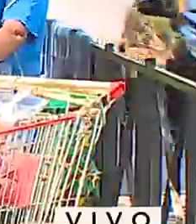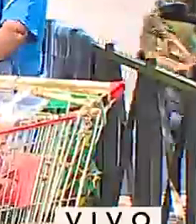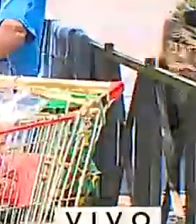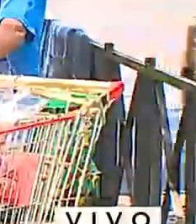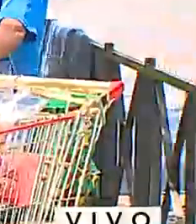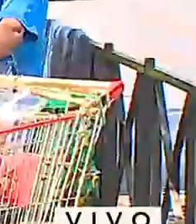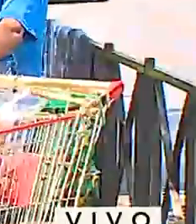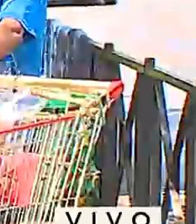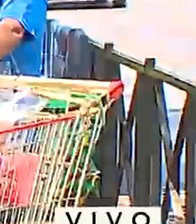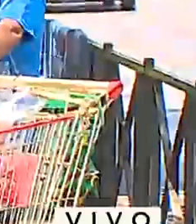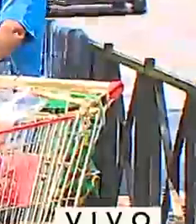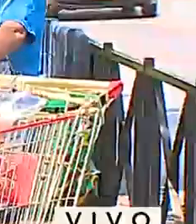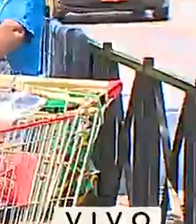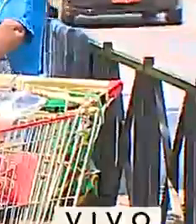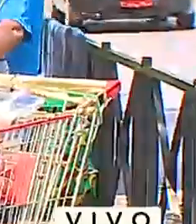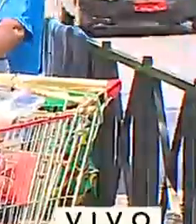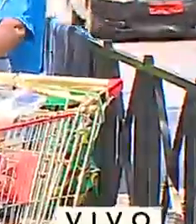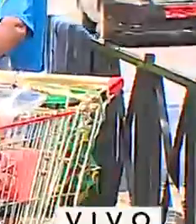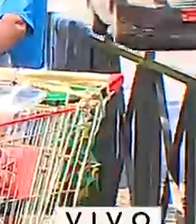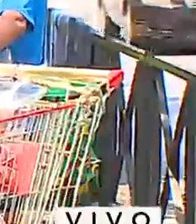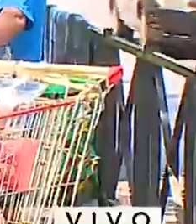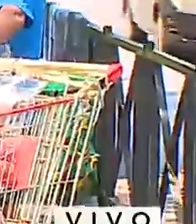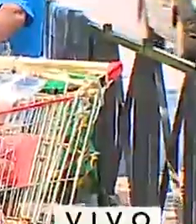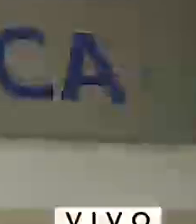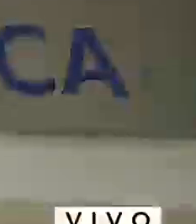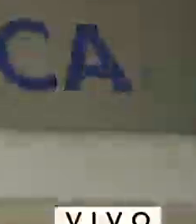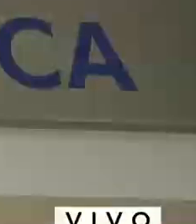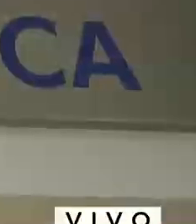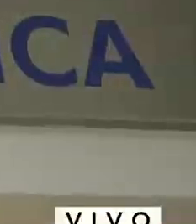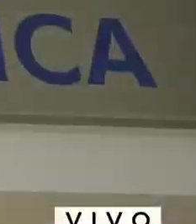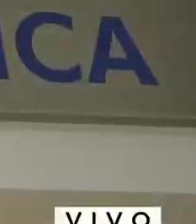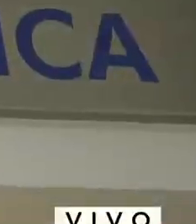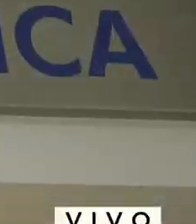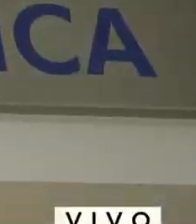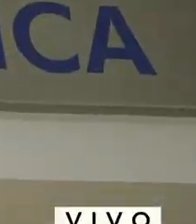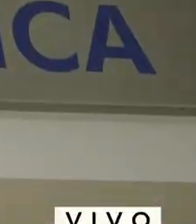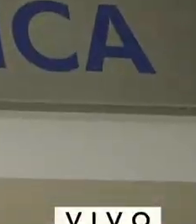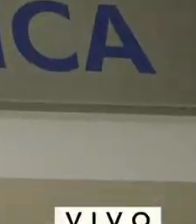Curicó y Teno. Parte del informe del día de hoy, 12:21.